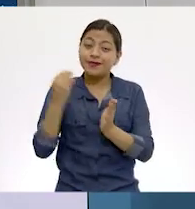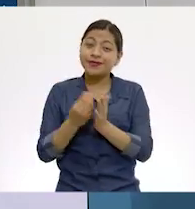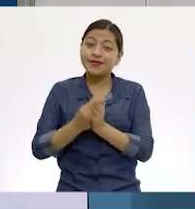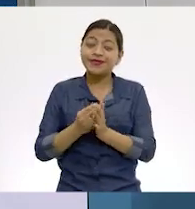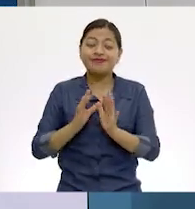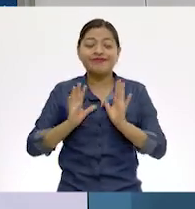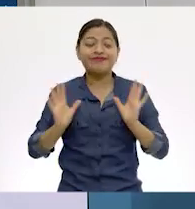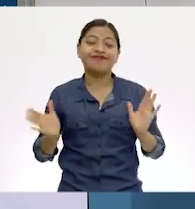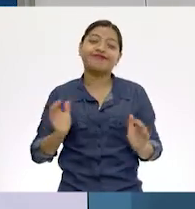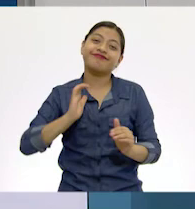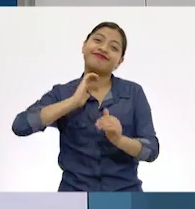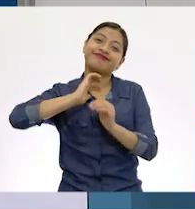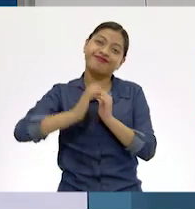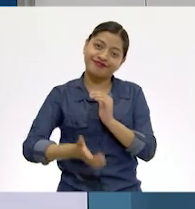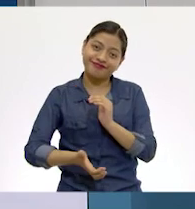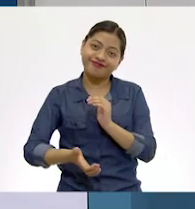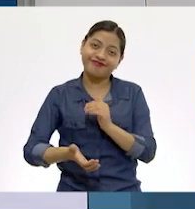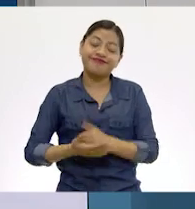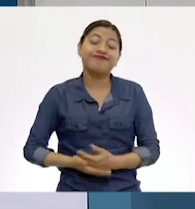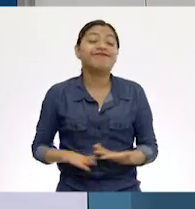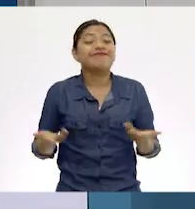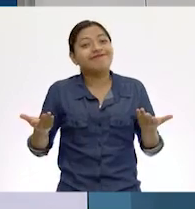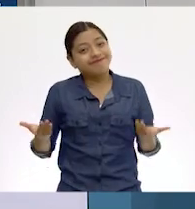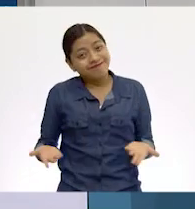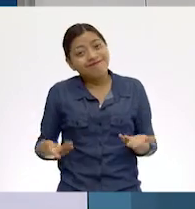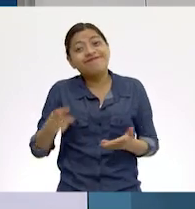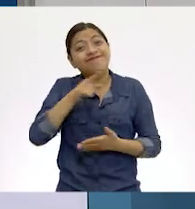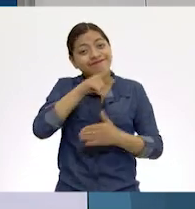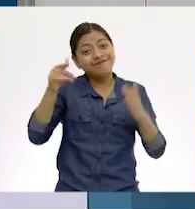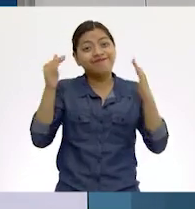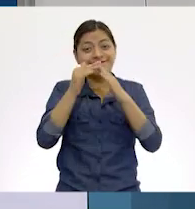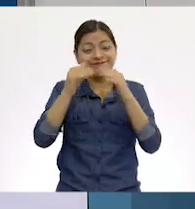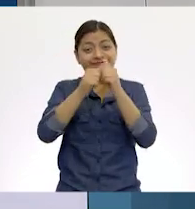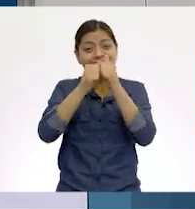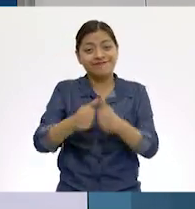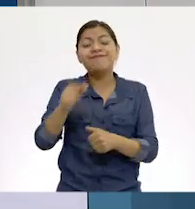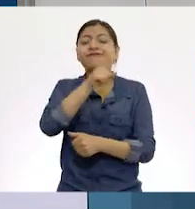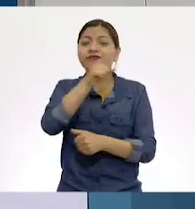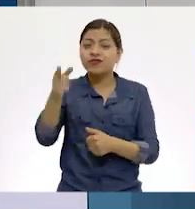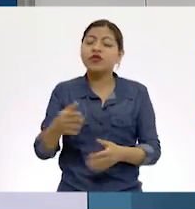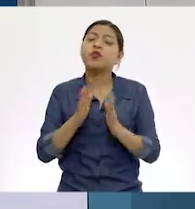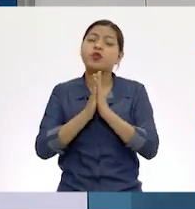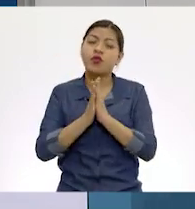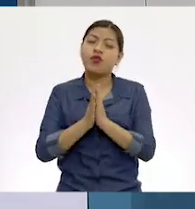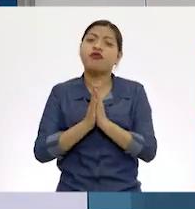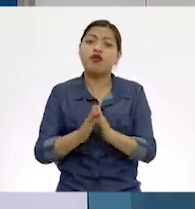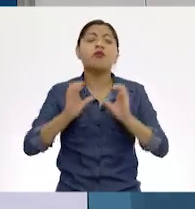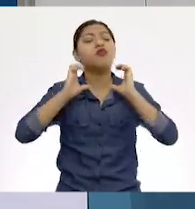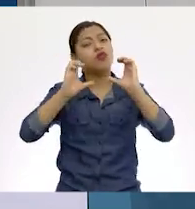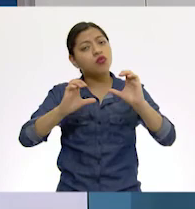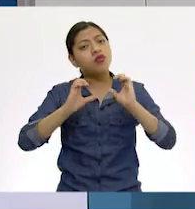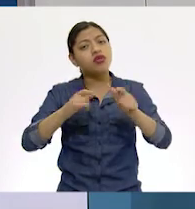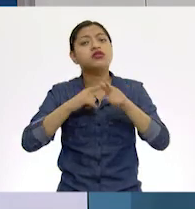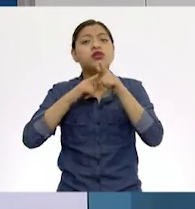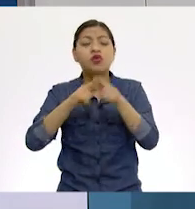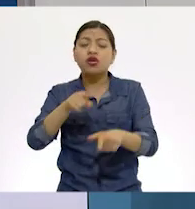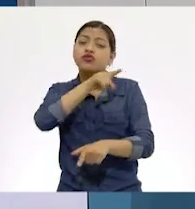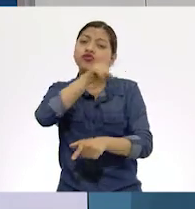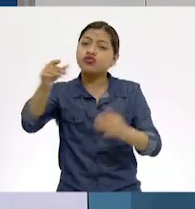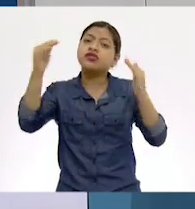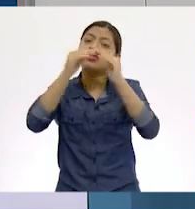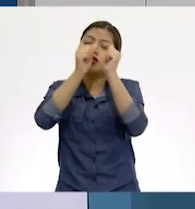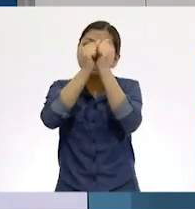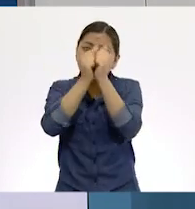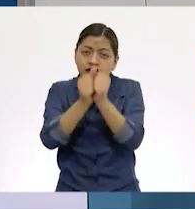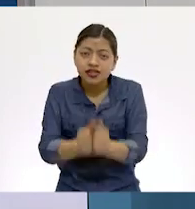que va concluyendo. Así es que, en casa, por favor, sigan las medidas necesarias, por favor, quédense en